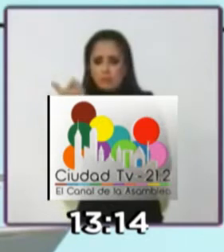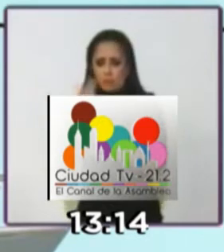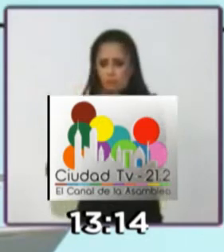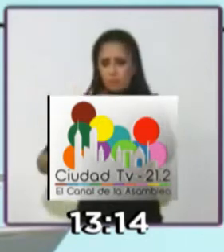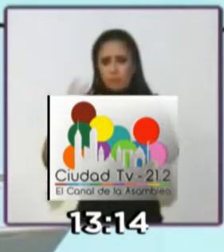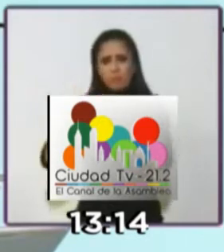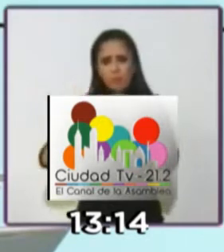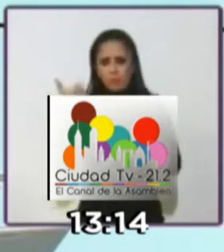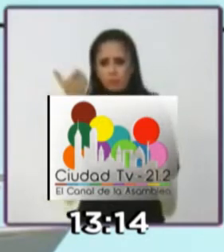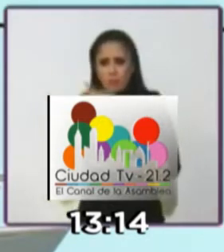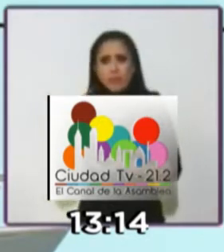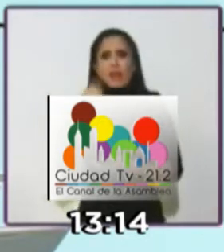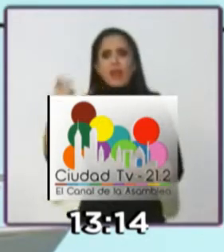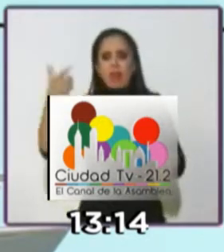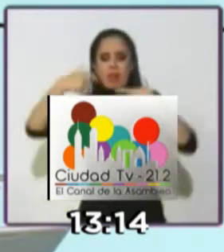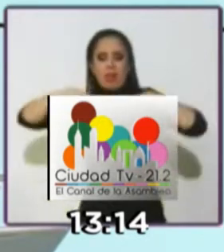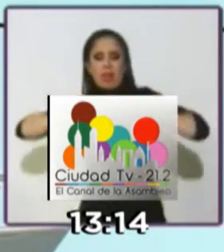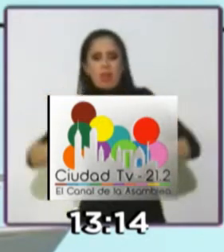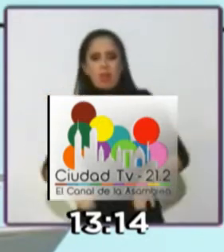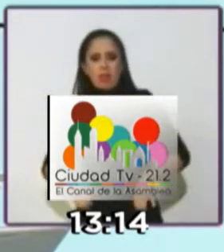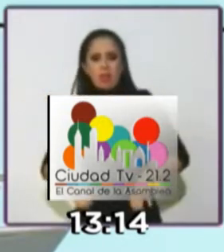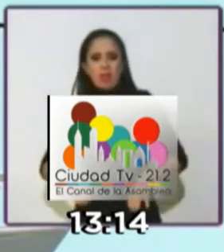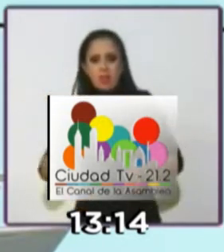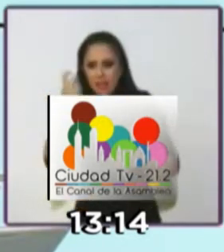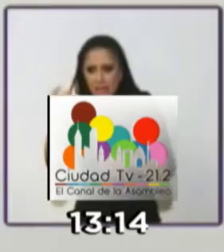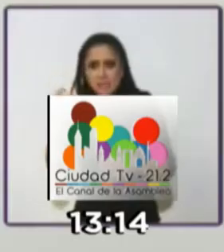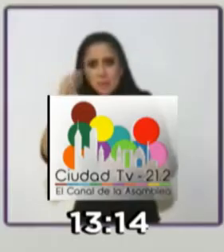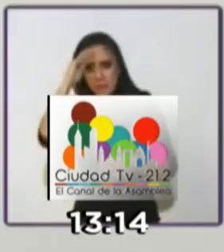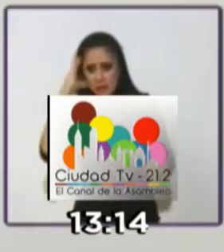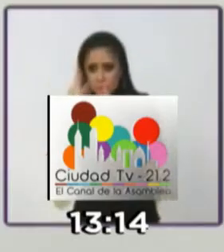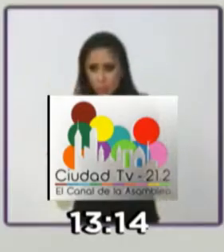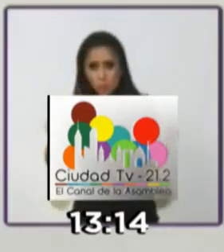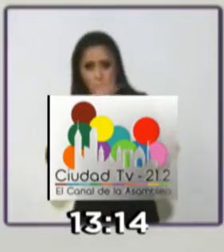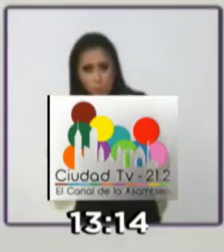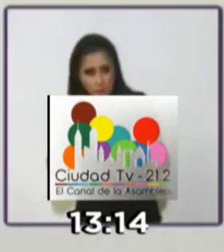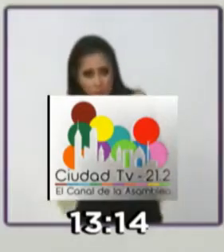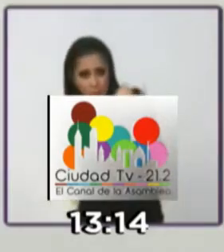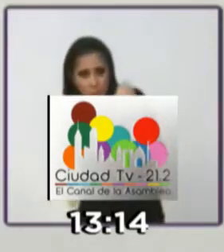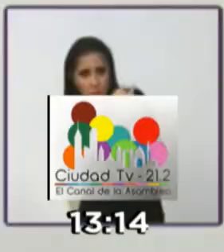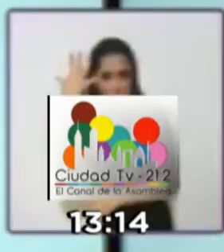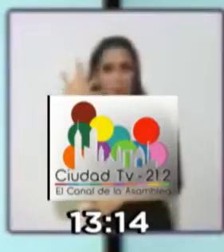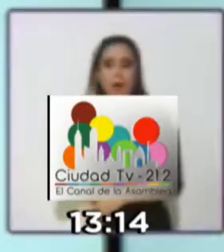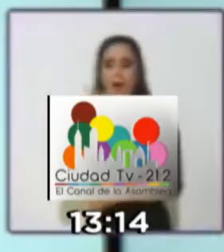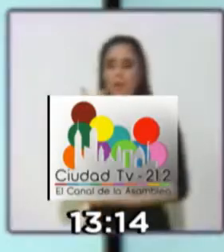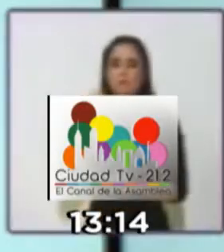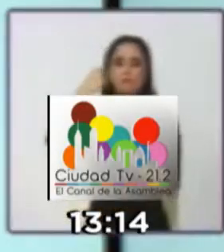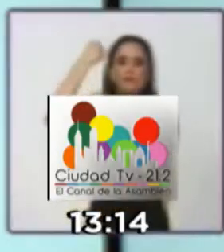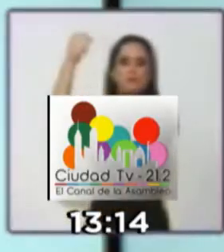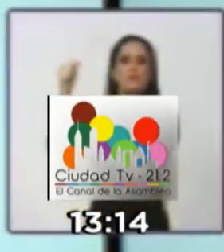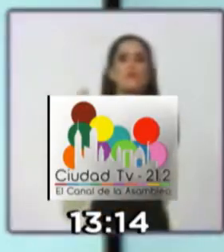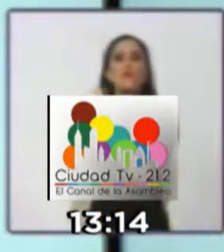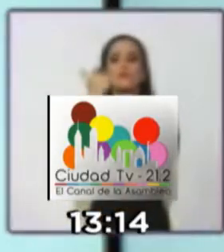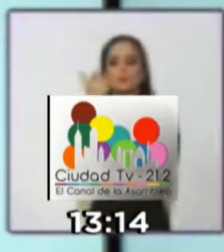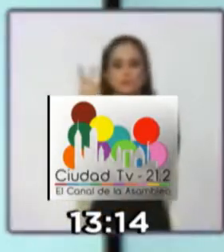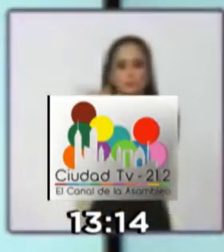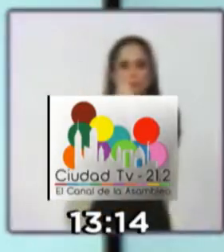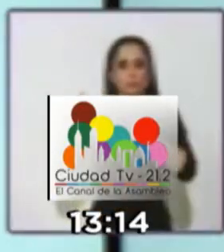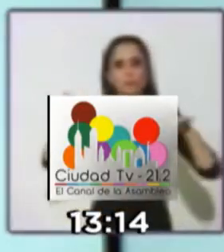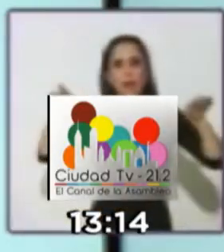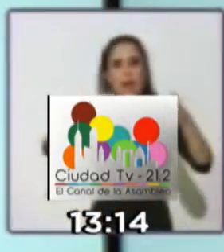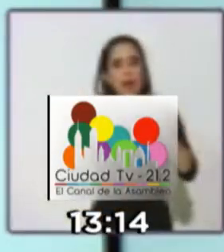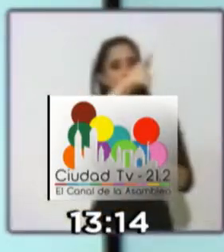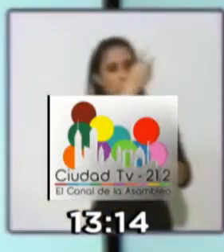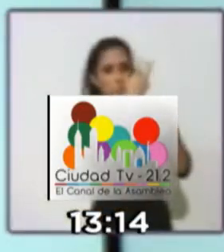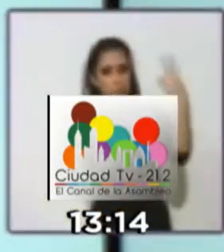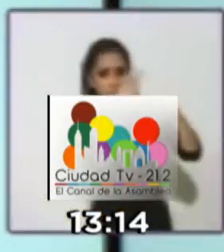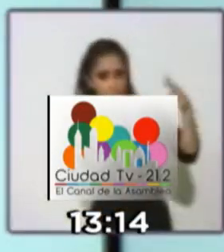acabar con el problema de la inseguridad en la ciudad. Para Mikel Arriola, candidato del PRI, Alejandra Barrales lidera el cártel